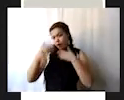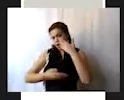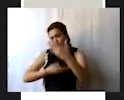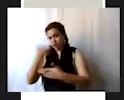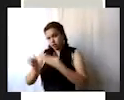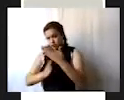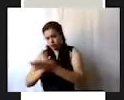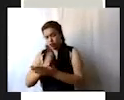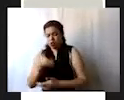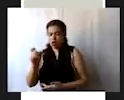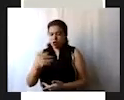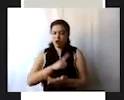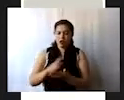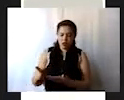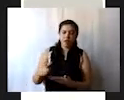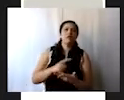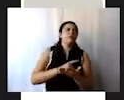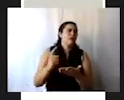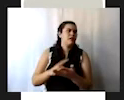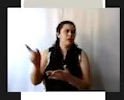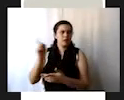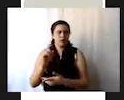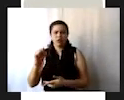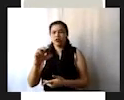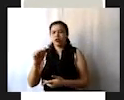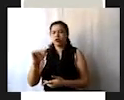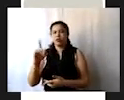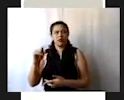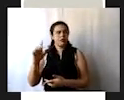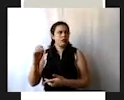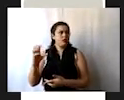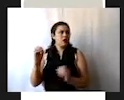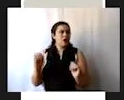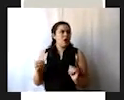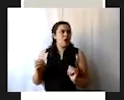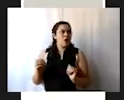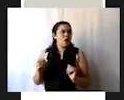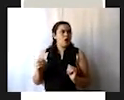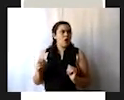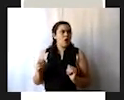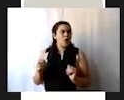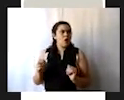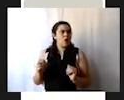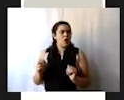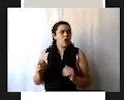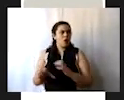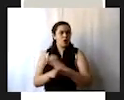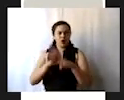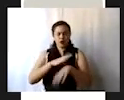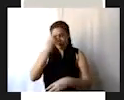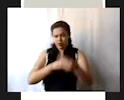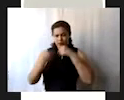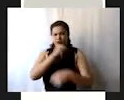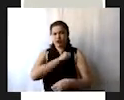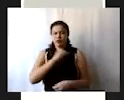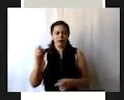de agua potable y saneamiento, o bien cuestiones para combatir la malnutrición. O sea,